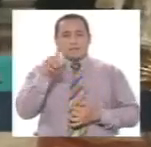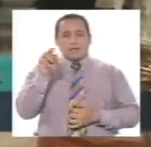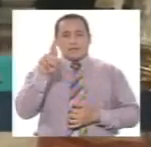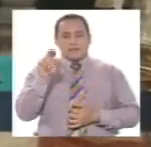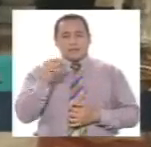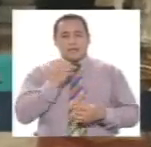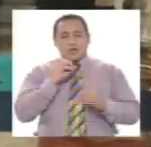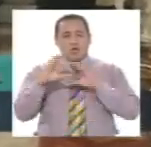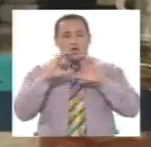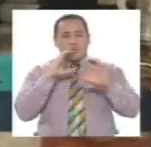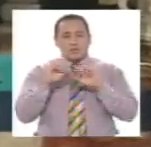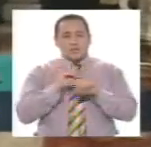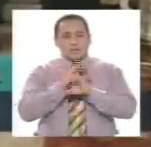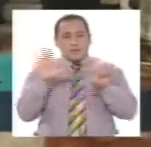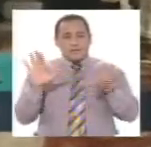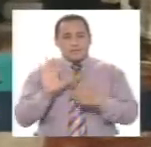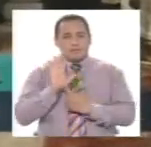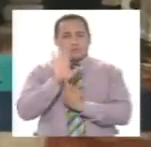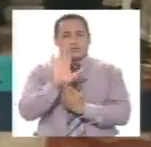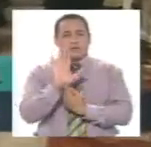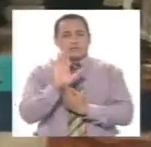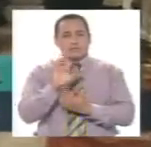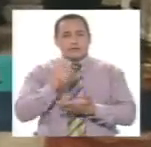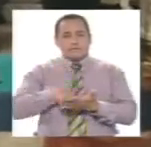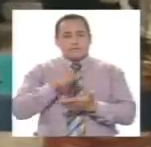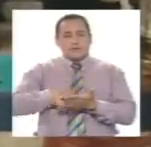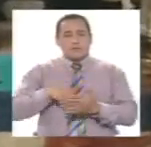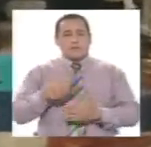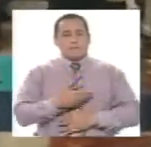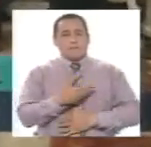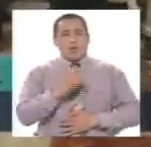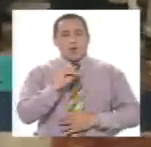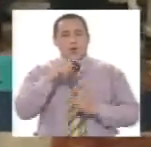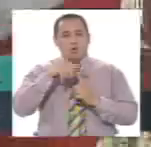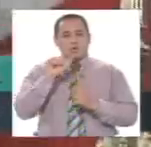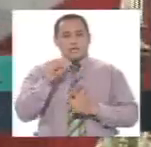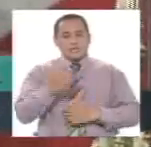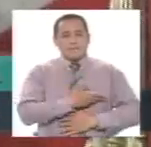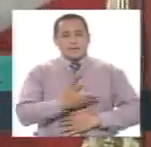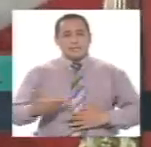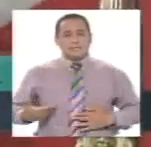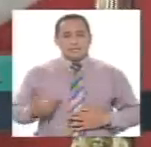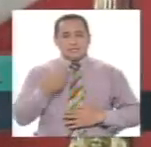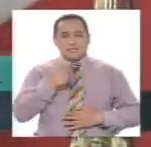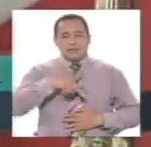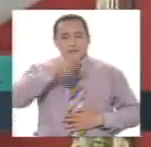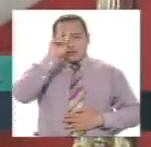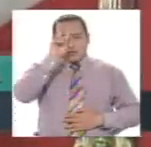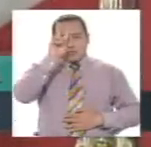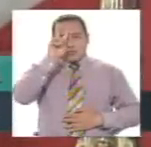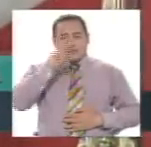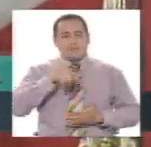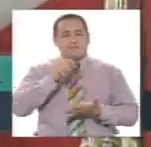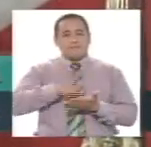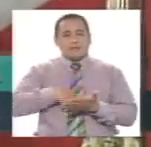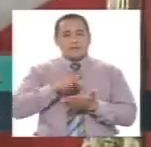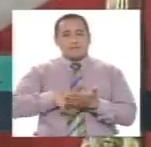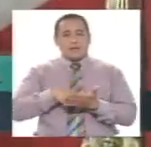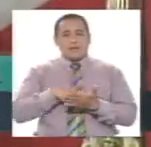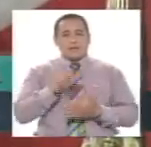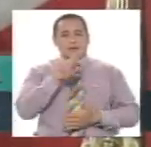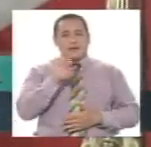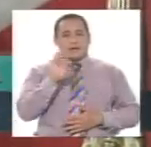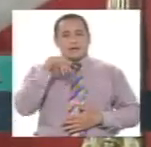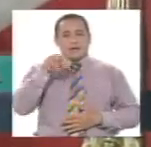Regístrese, comuníquese y publíquese. Firma Ollanta Humala Tasso, Presidente Constitucional de la República.